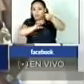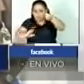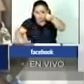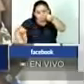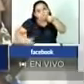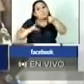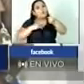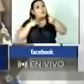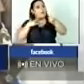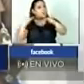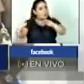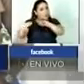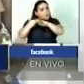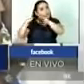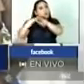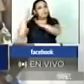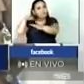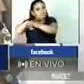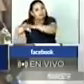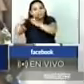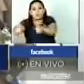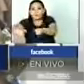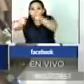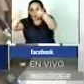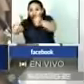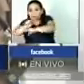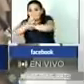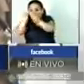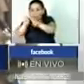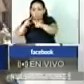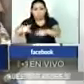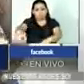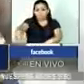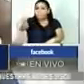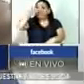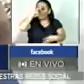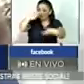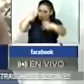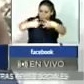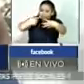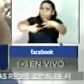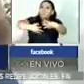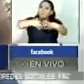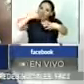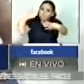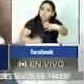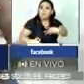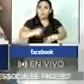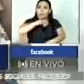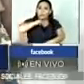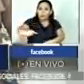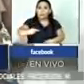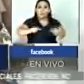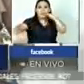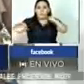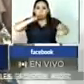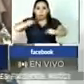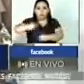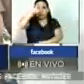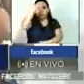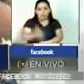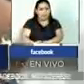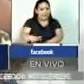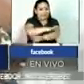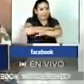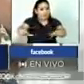a sentir que están en Zacatecoluca con ese régimen fuerte, duro, con orden, control, disciplina